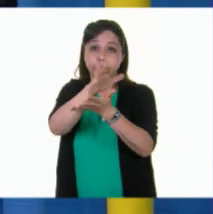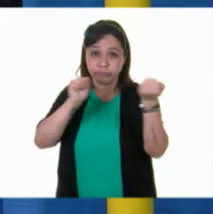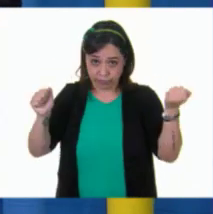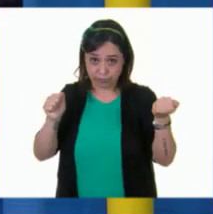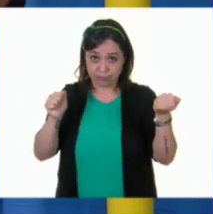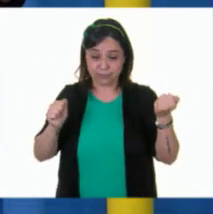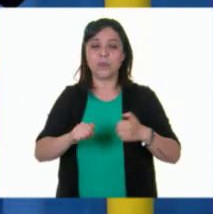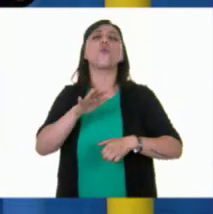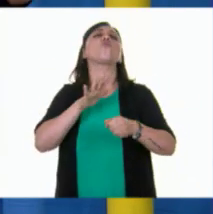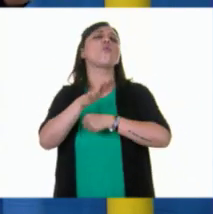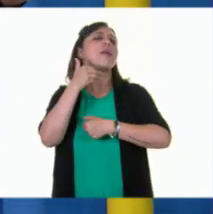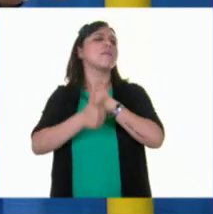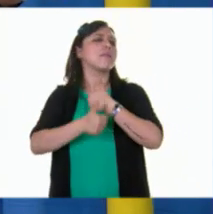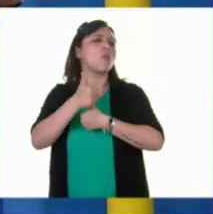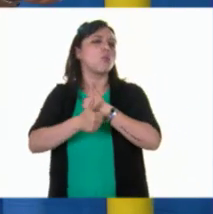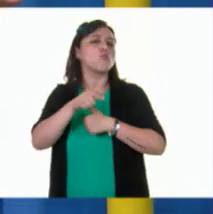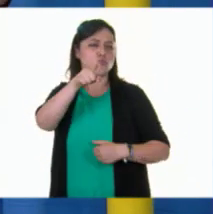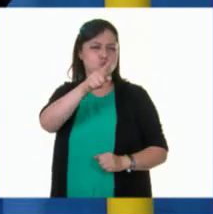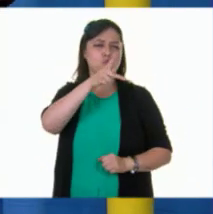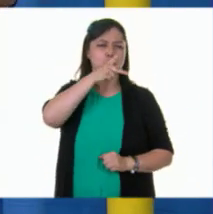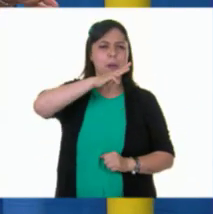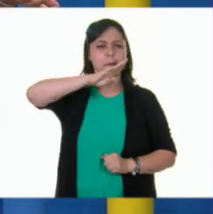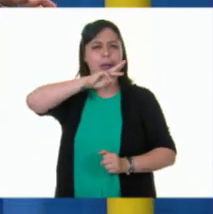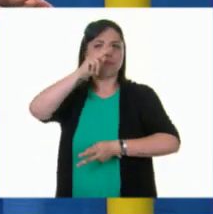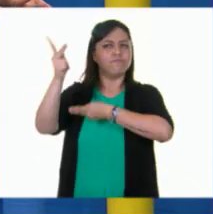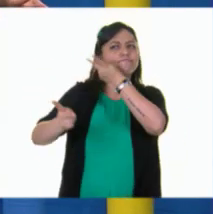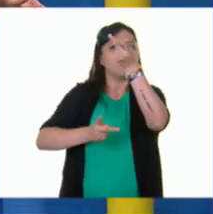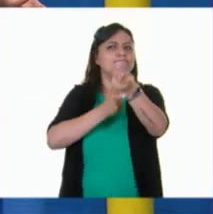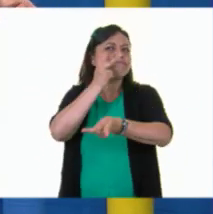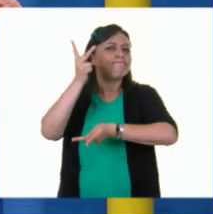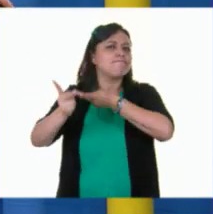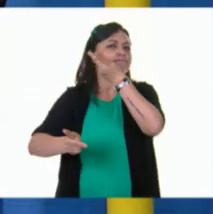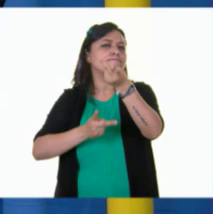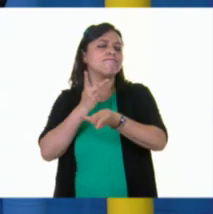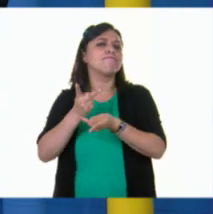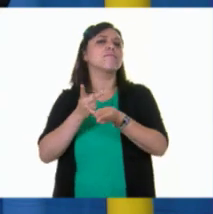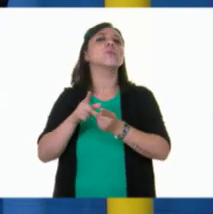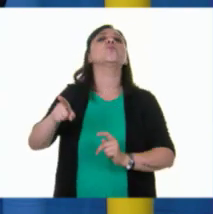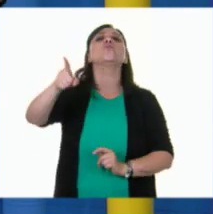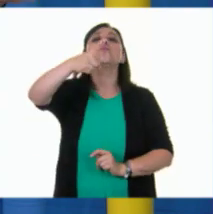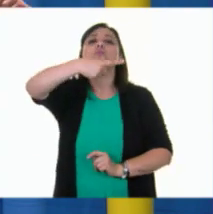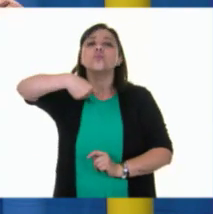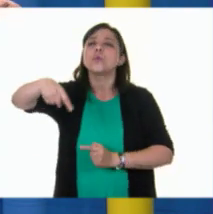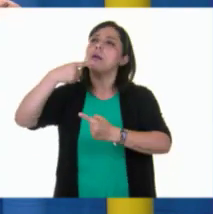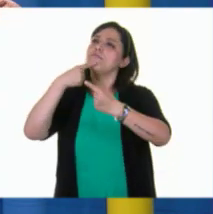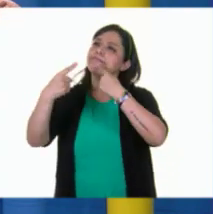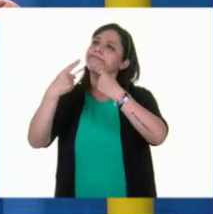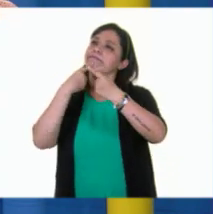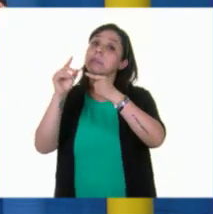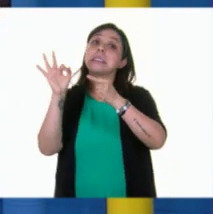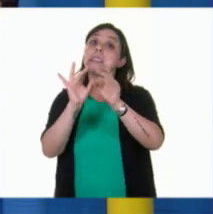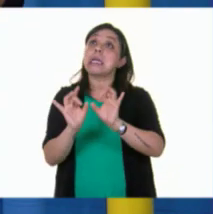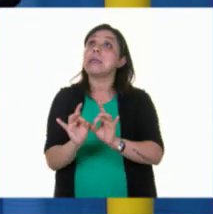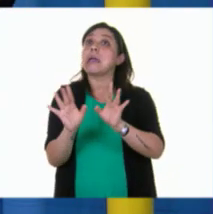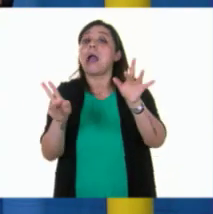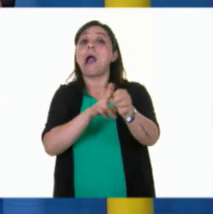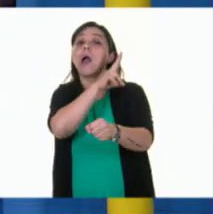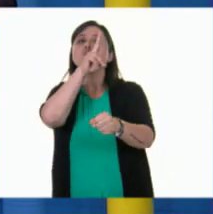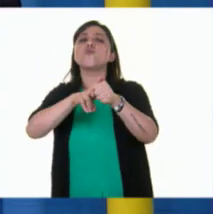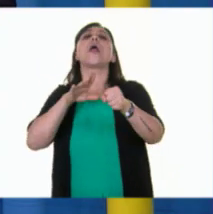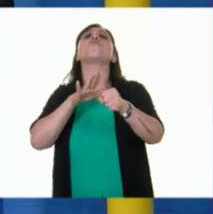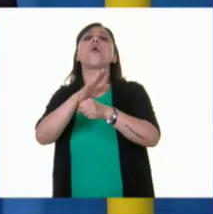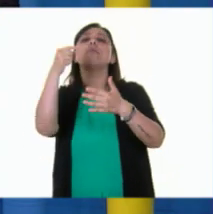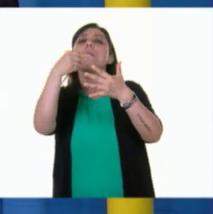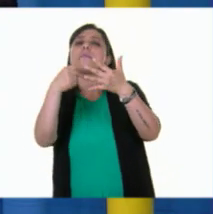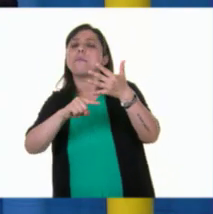el siguiente: pregunten a sus padres cuáles serían las medidas que tomarían ante un desastre natural. Enriquezcan